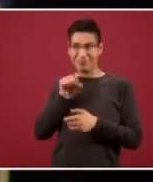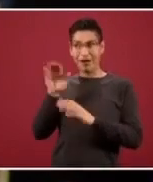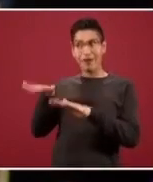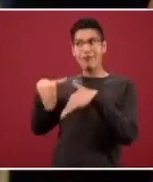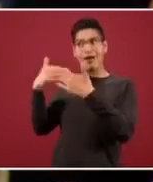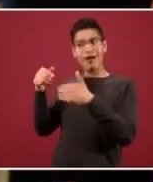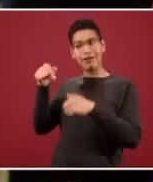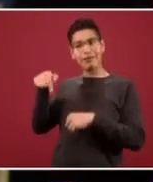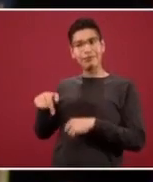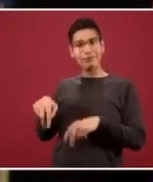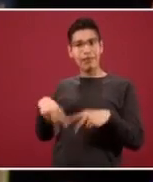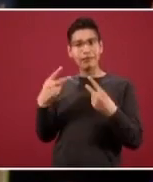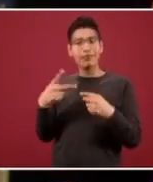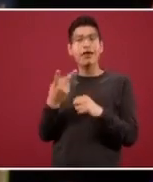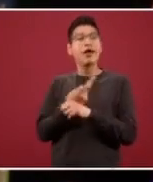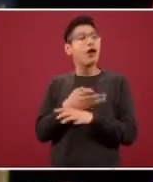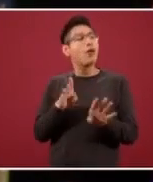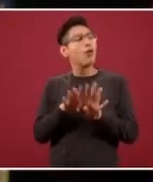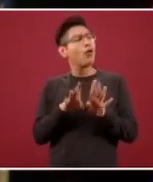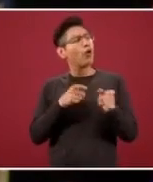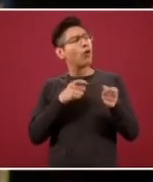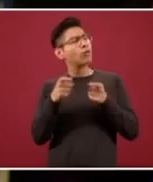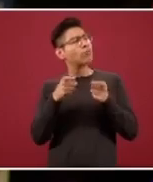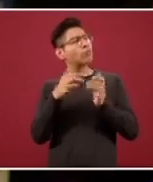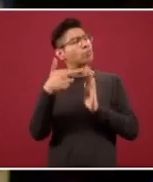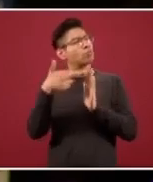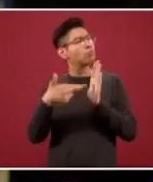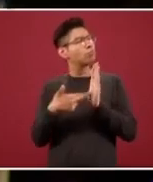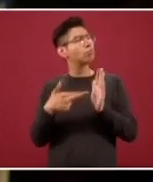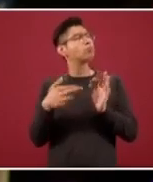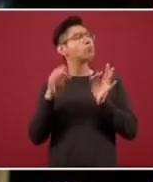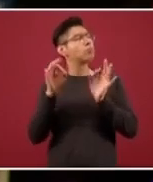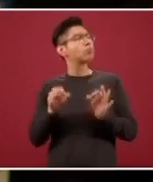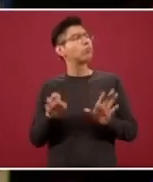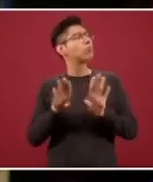piensan controlar esta venta?